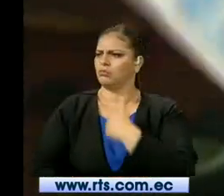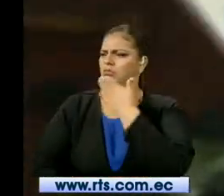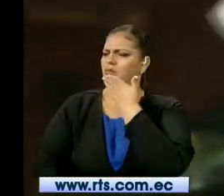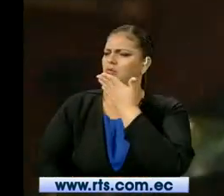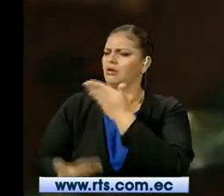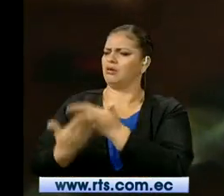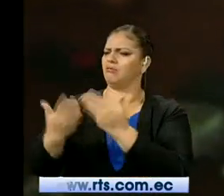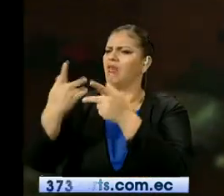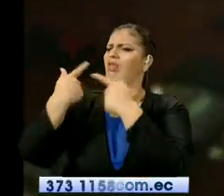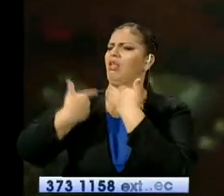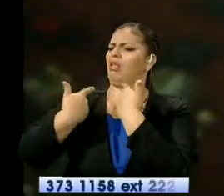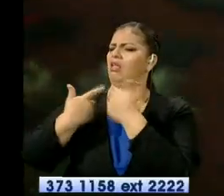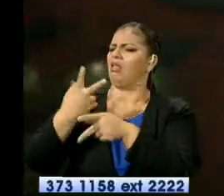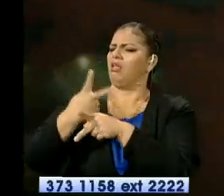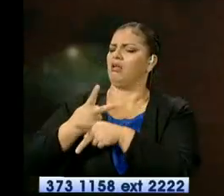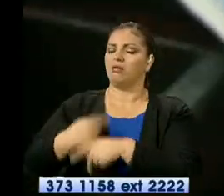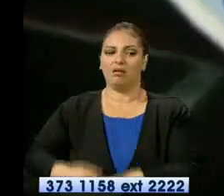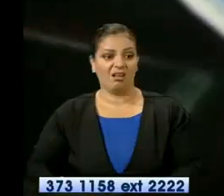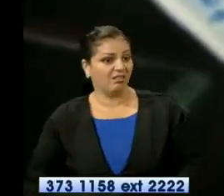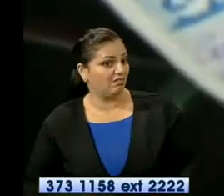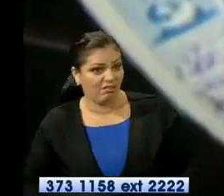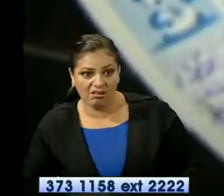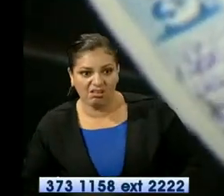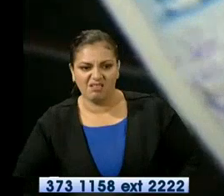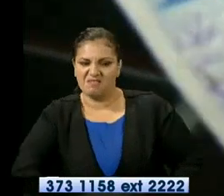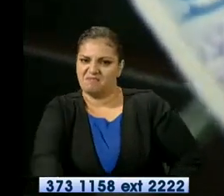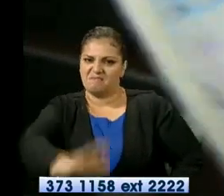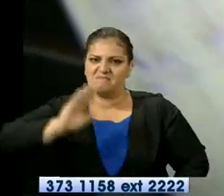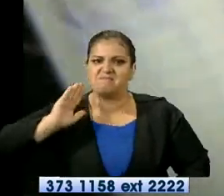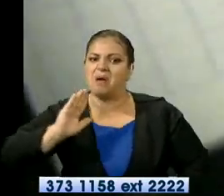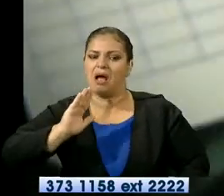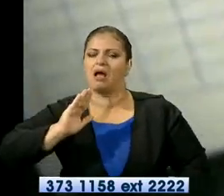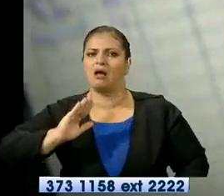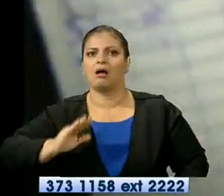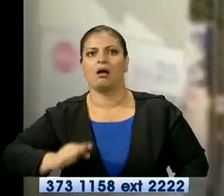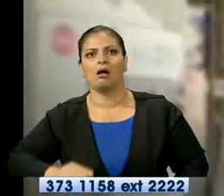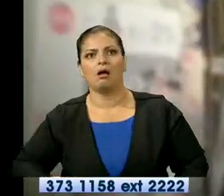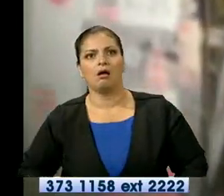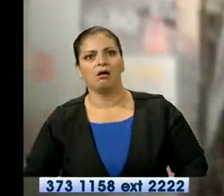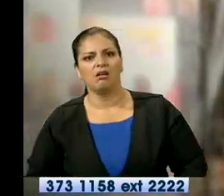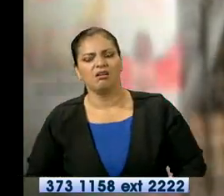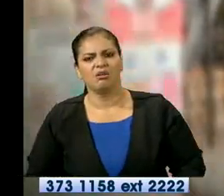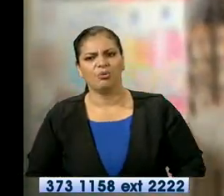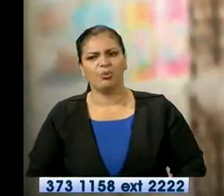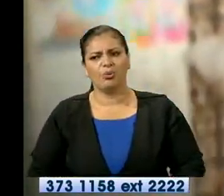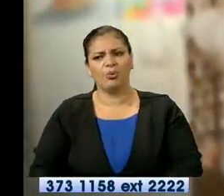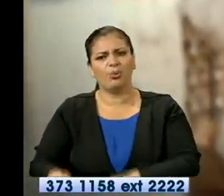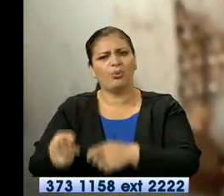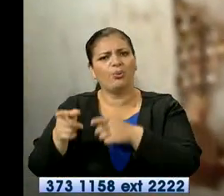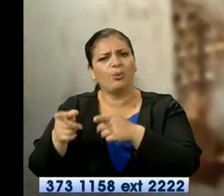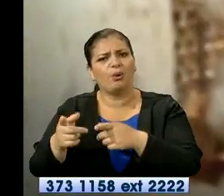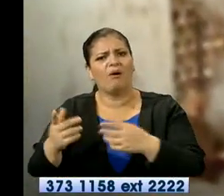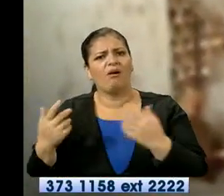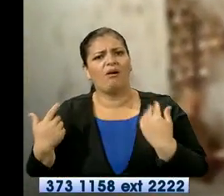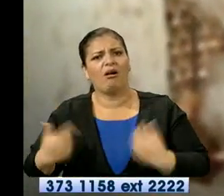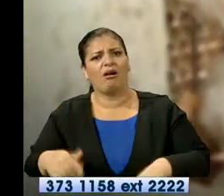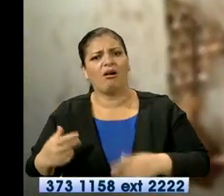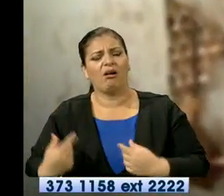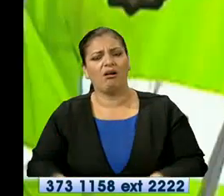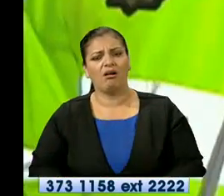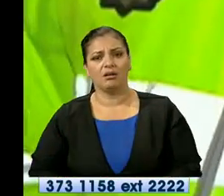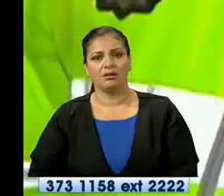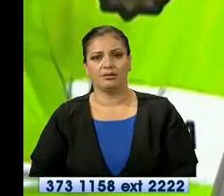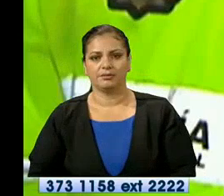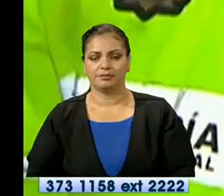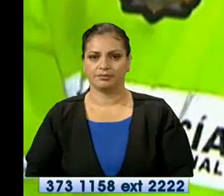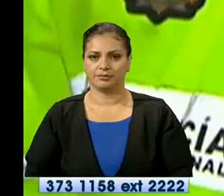Se les encontró en poder de 80 cartillas en las cuales se mantenían un registro de las personas que sí contribuían con sus aportaciones.